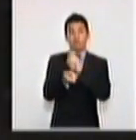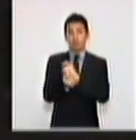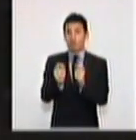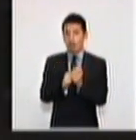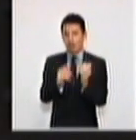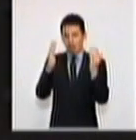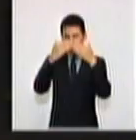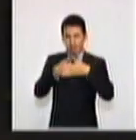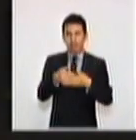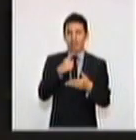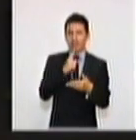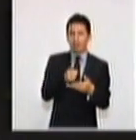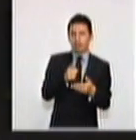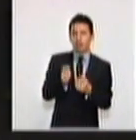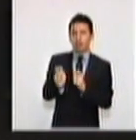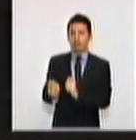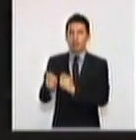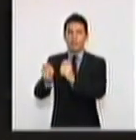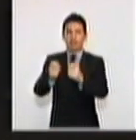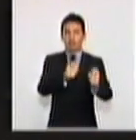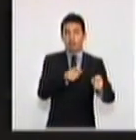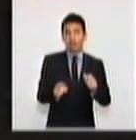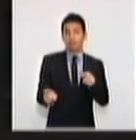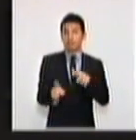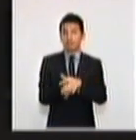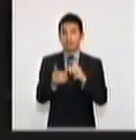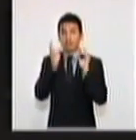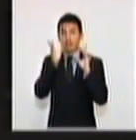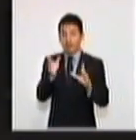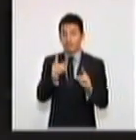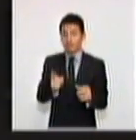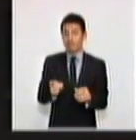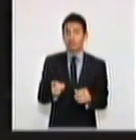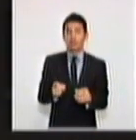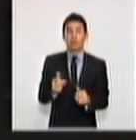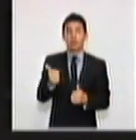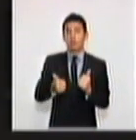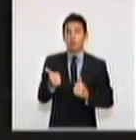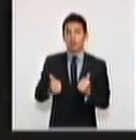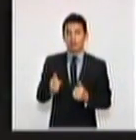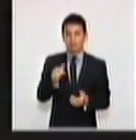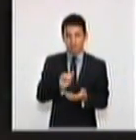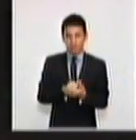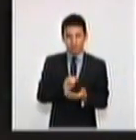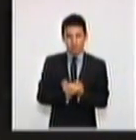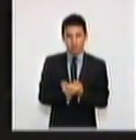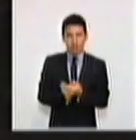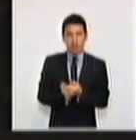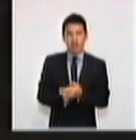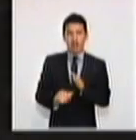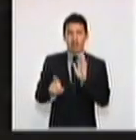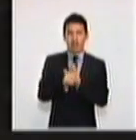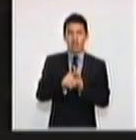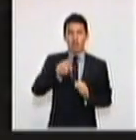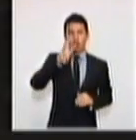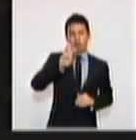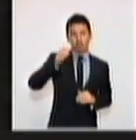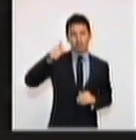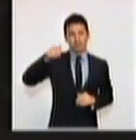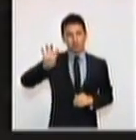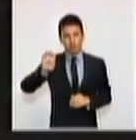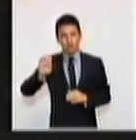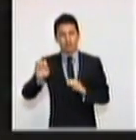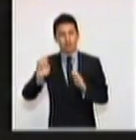de trámite, o tiene varios vicios de trámite muy graves. El más grave, la violación flagrante de la ley 819